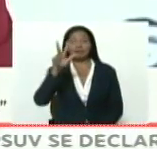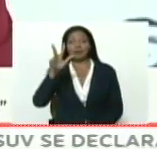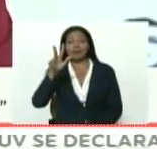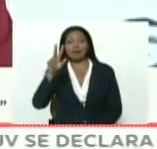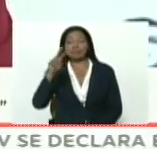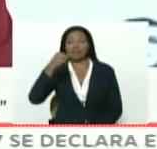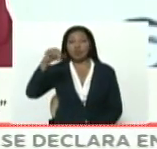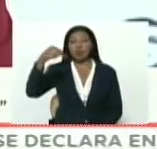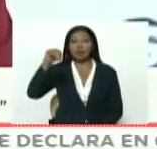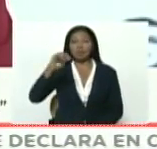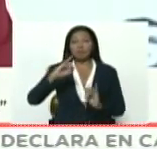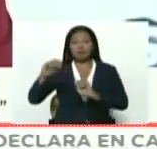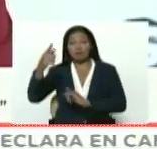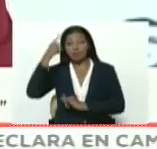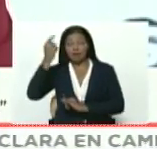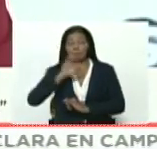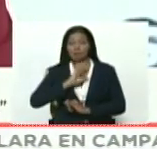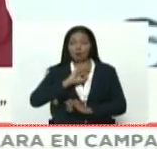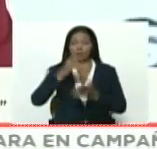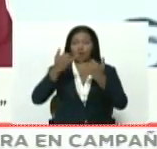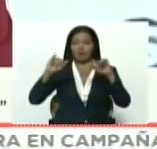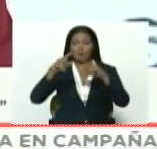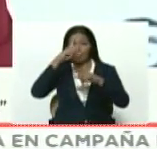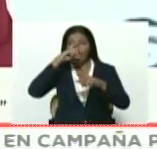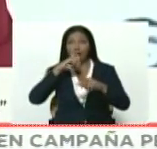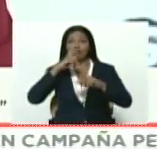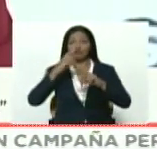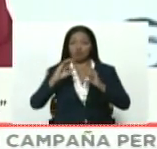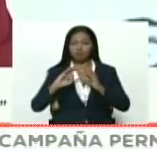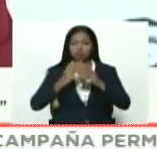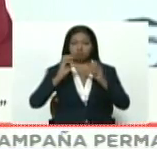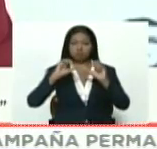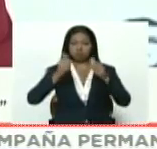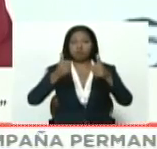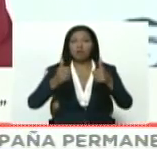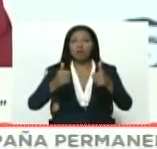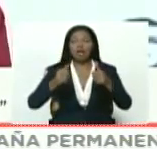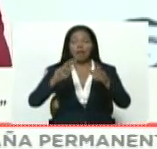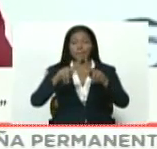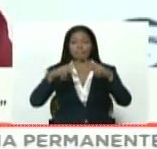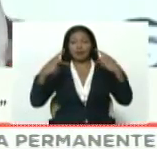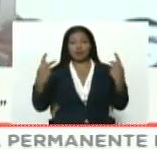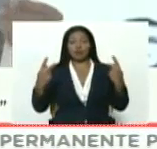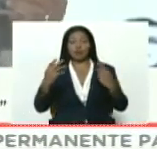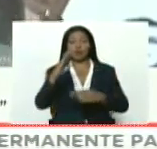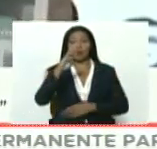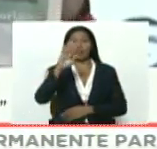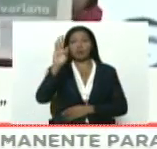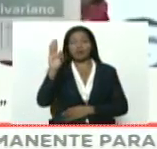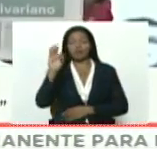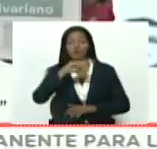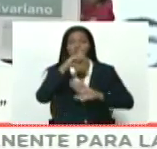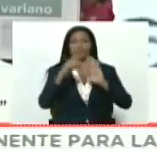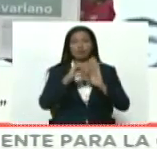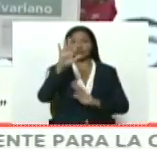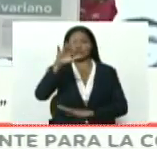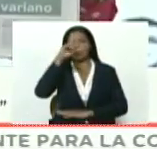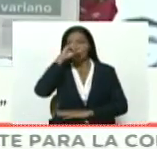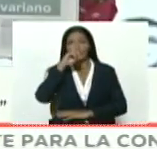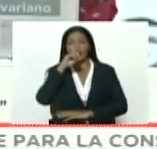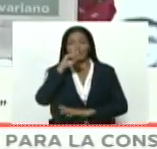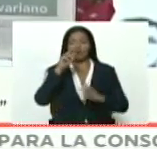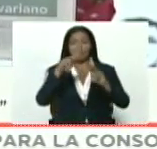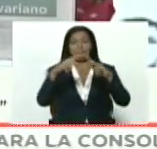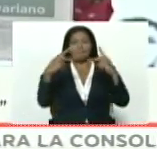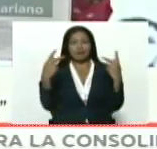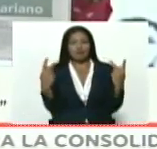noviembre, el mismo día de mi cumpleaños, yo fundé este periódico. El 4 F ha cumplido 5 años y un periódico